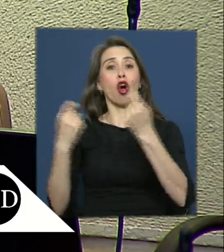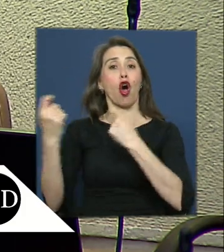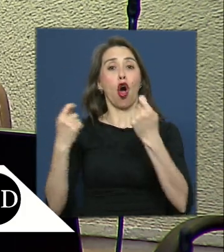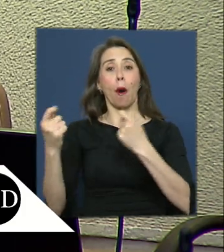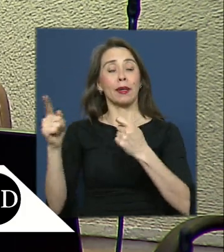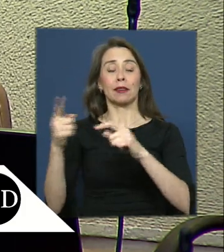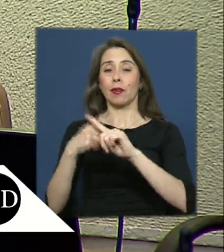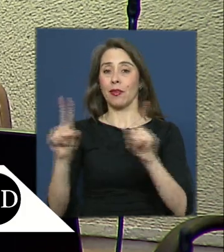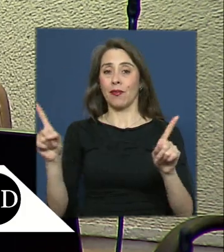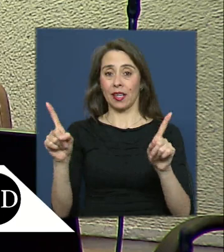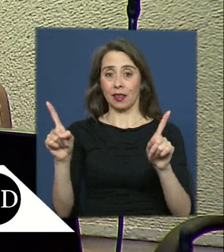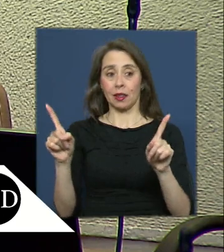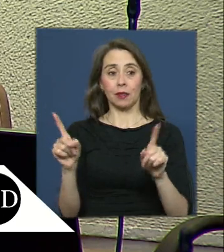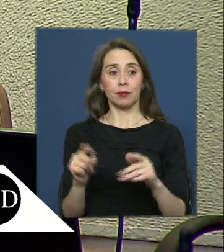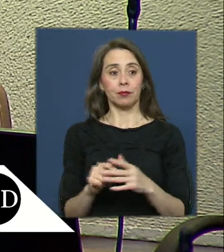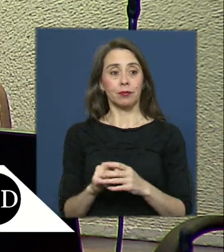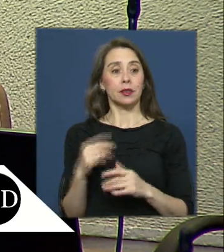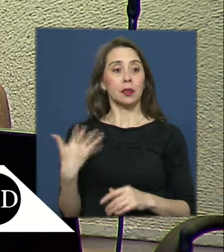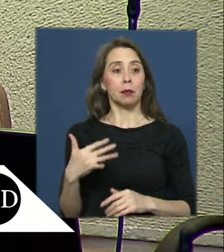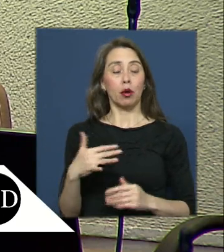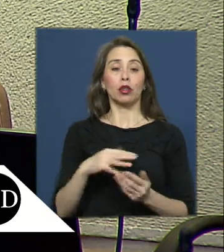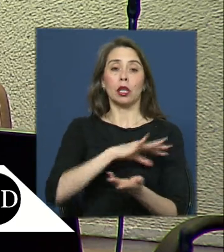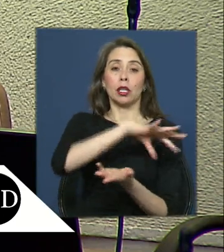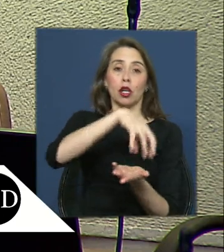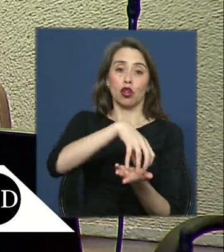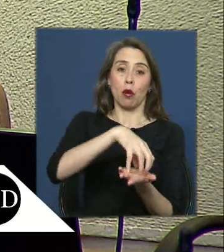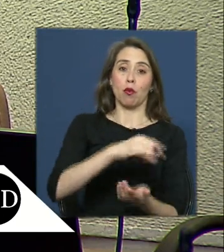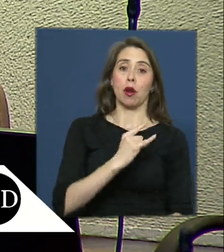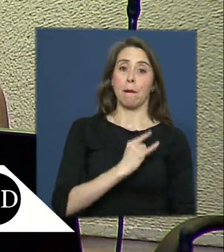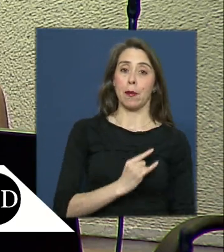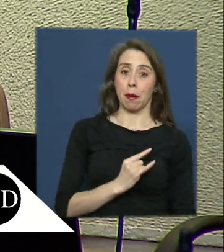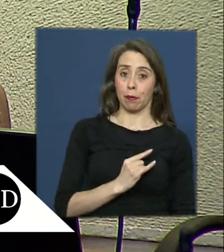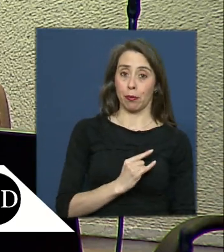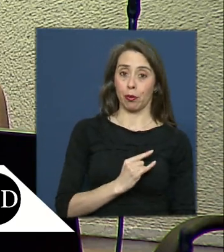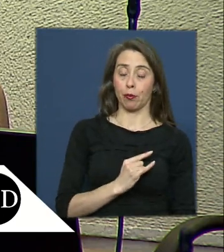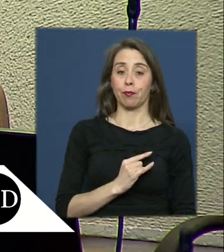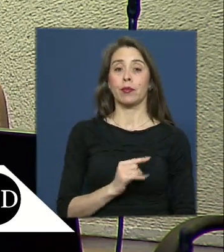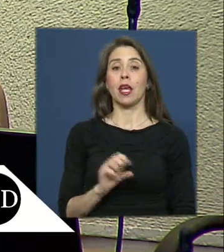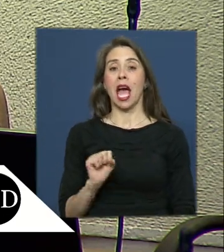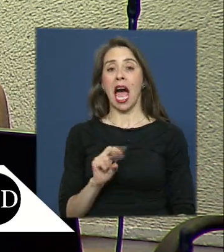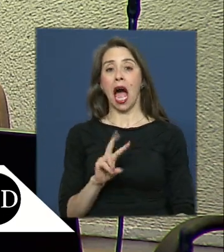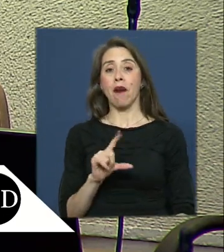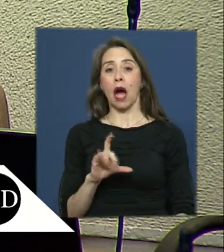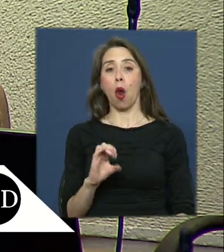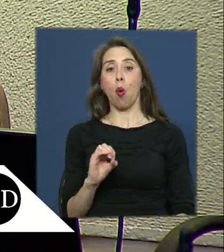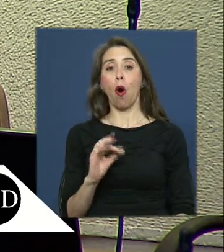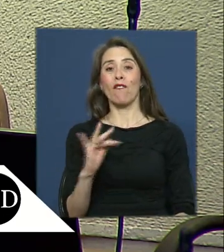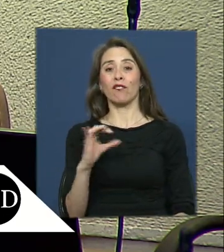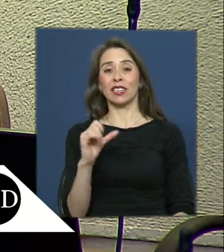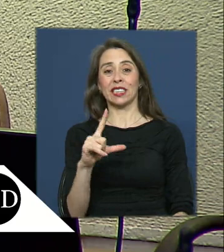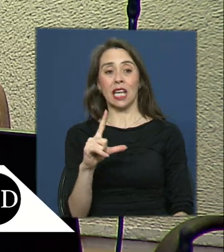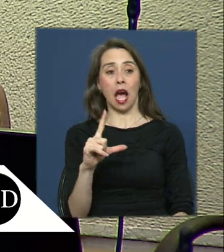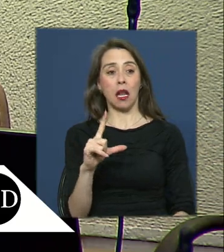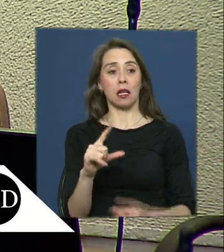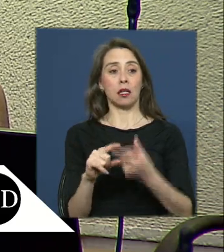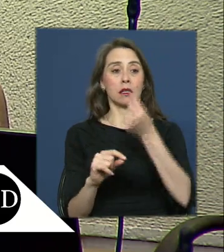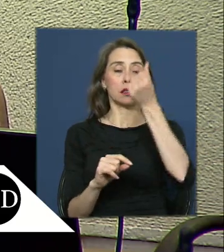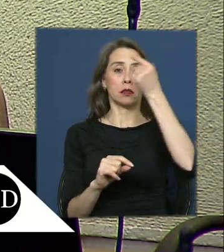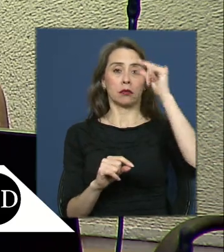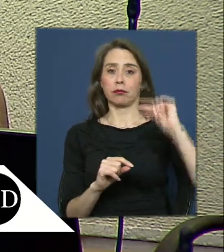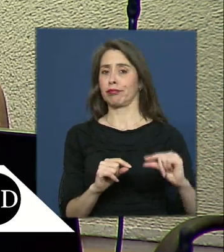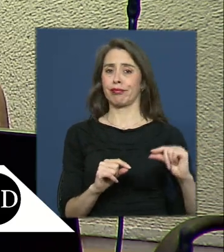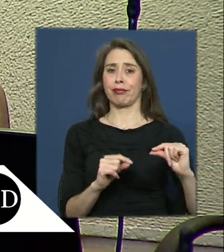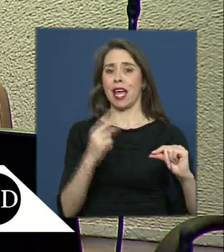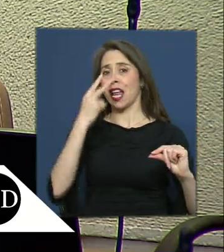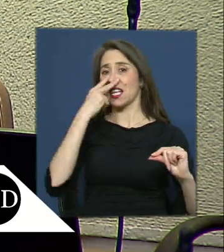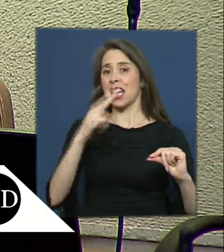límite. Esto es muy importante para comunas como Maipú, donde el avalúo fiscal está muy, pero muy